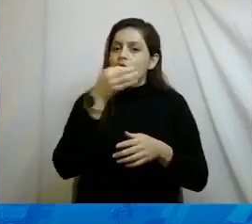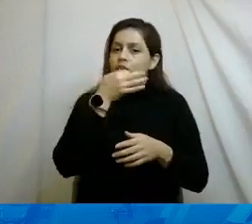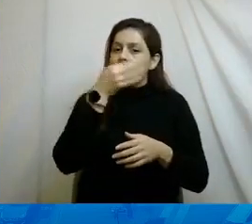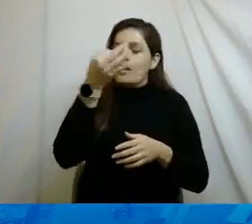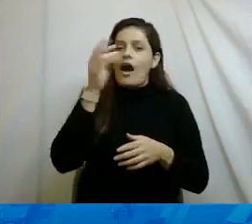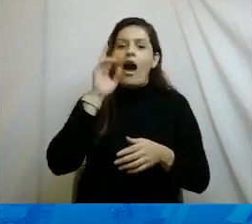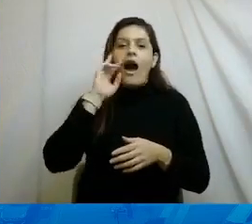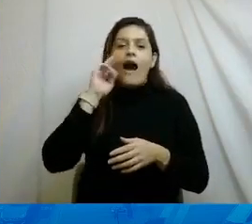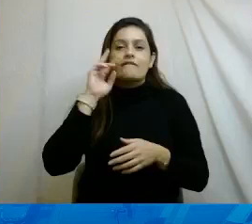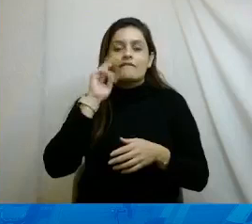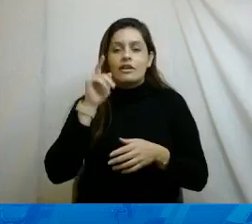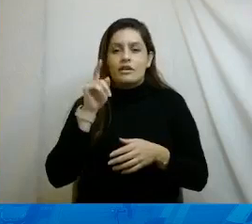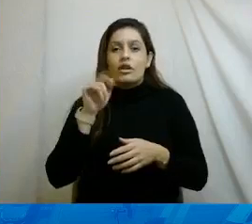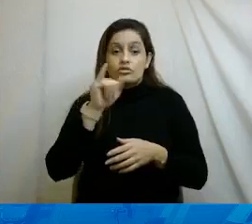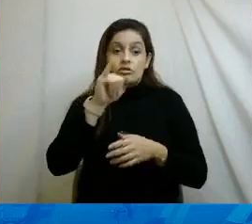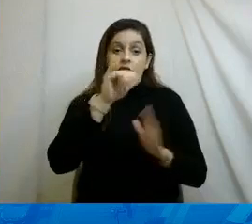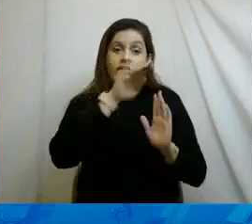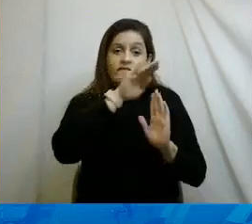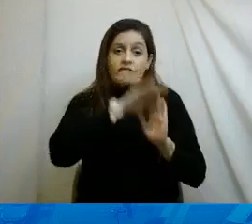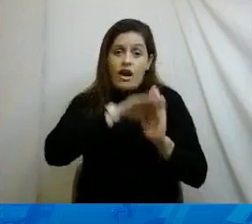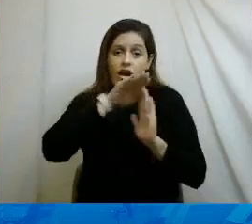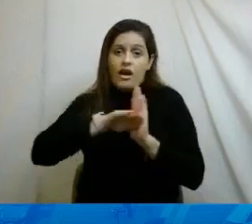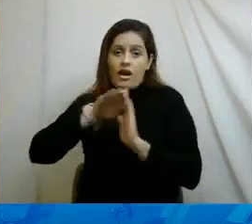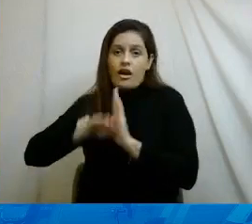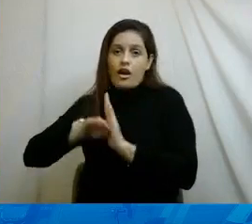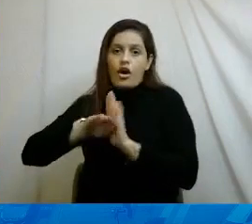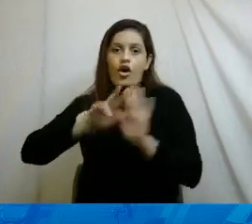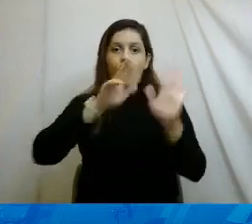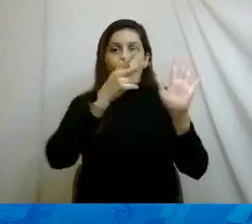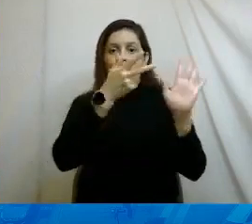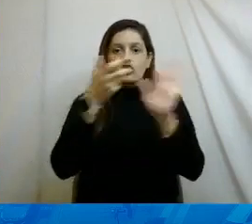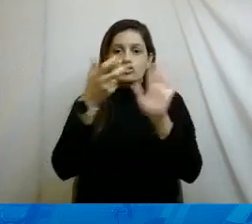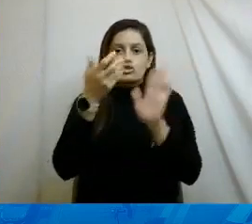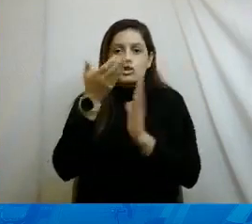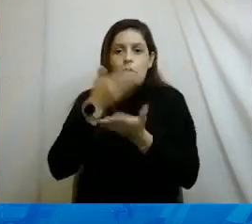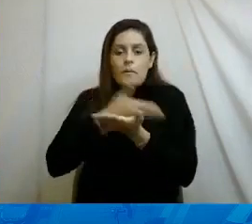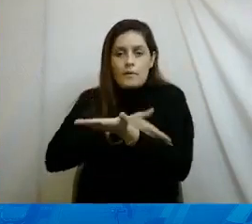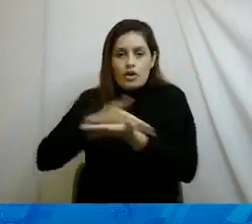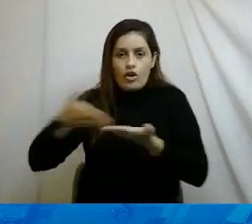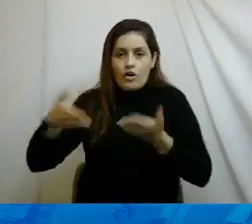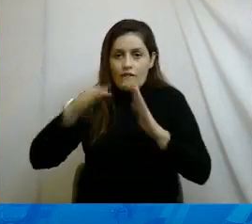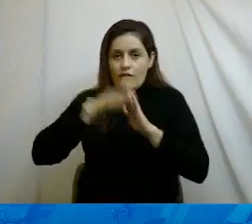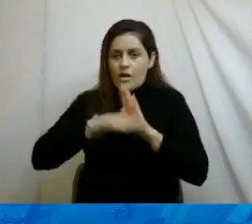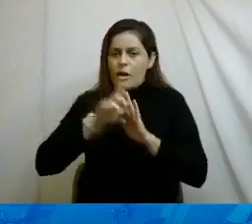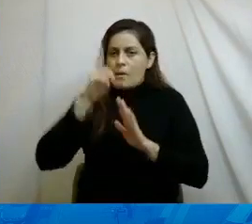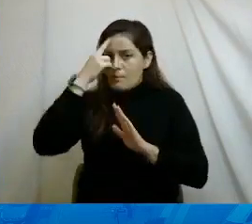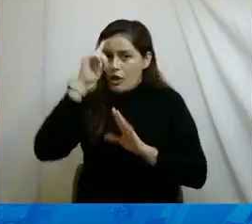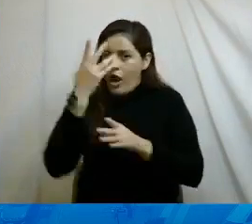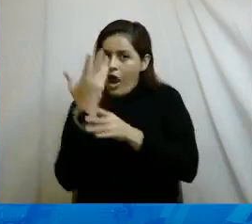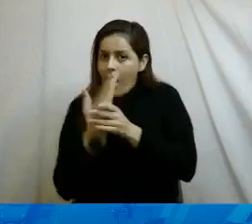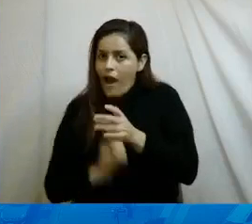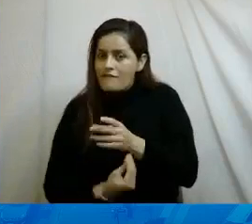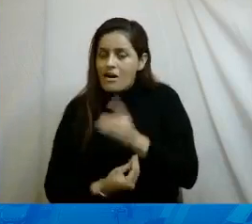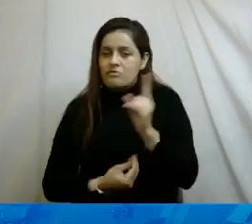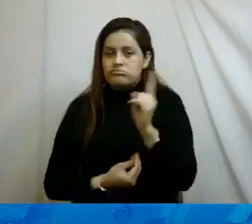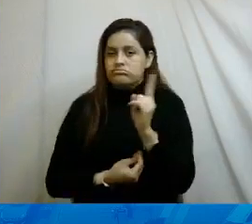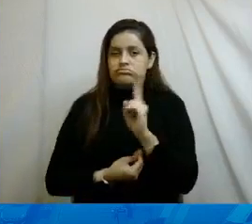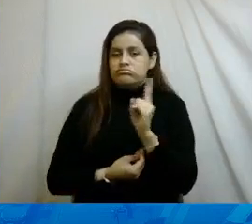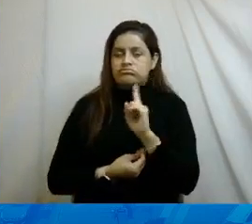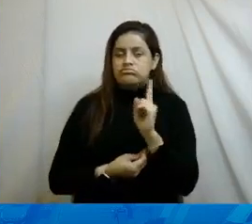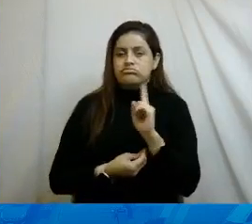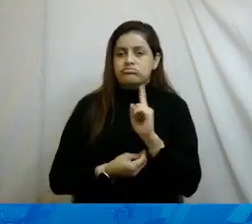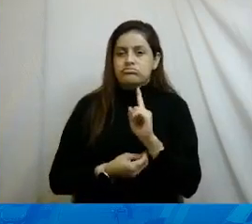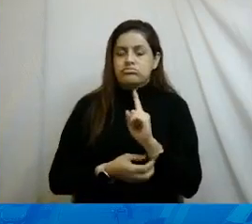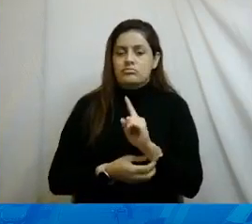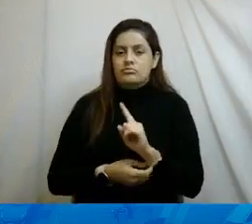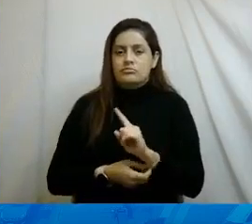Yo no le discuto que bajó la deuda flotante en 800 millones de pesos. Pero no se eliminó la deuda en su punto de prensa cuando usted